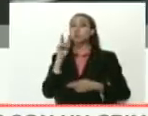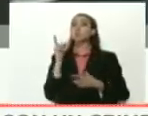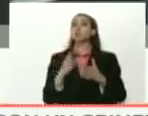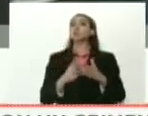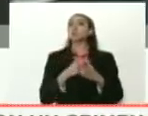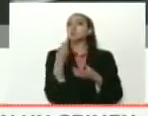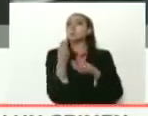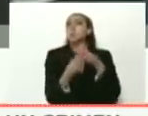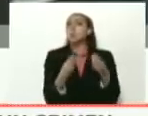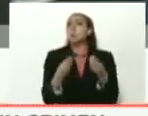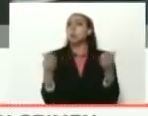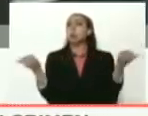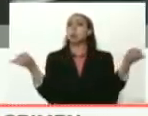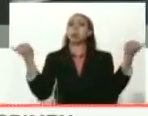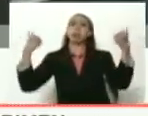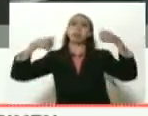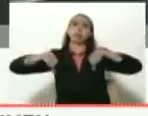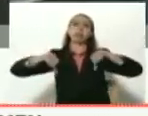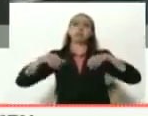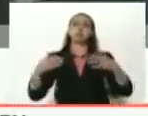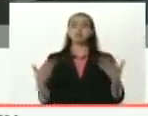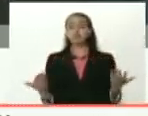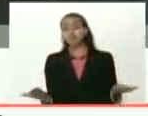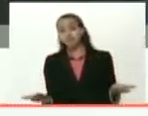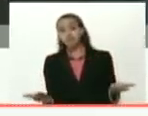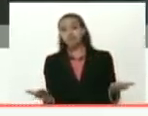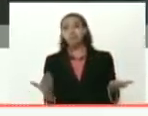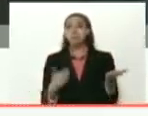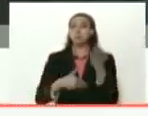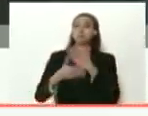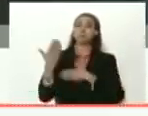revolución se hubiese ido hace tiempo al pasado.